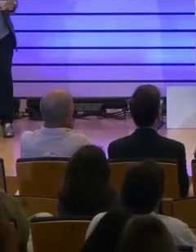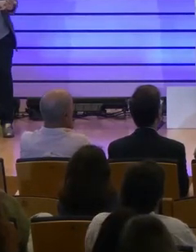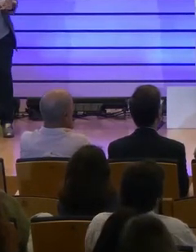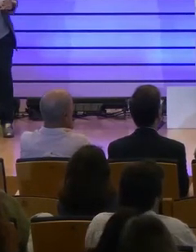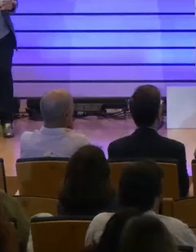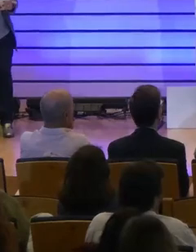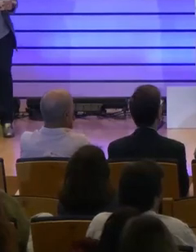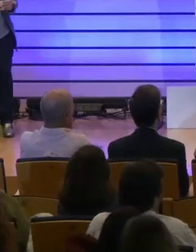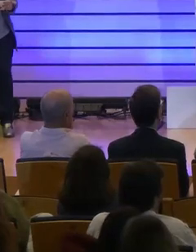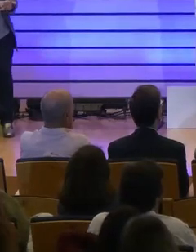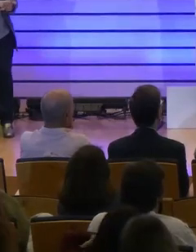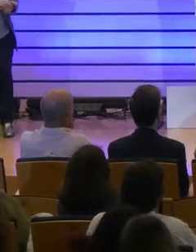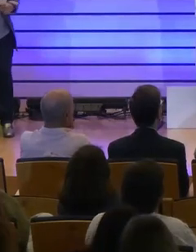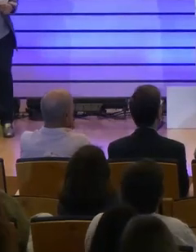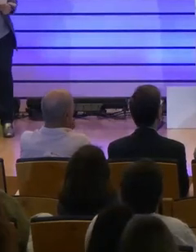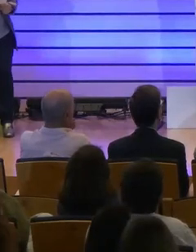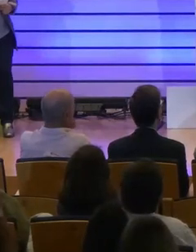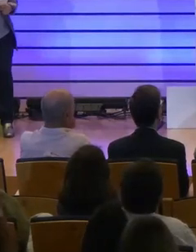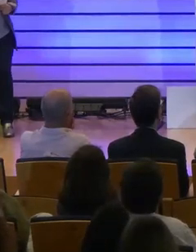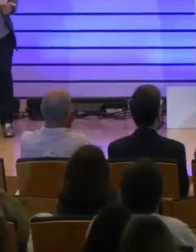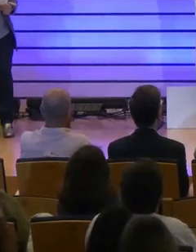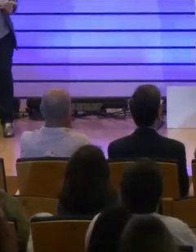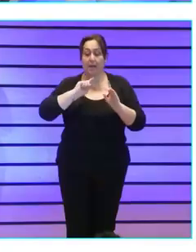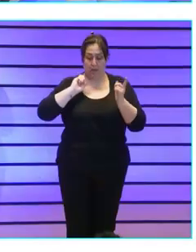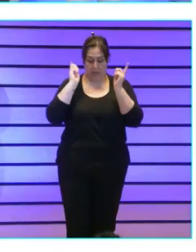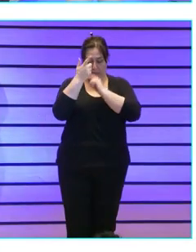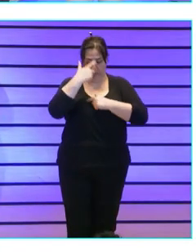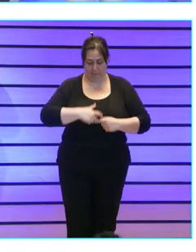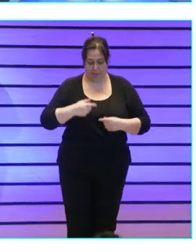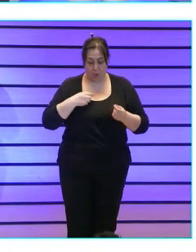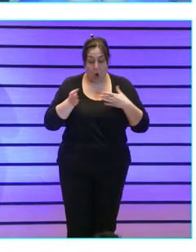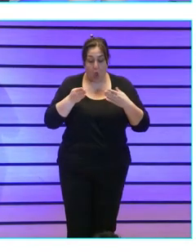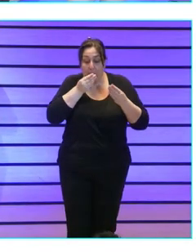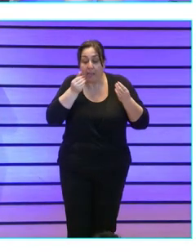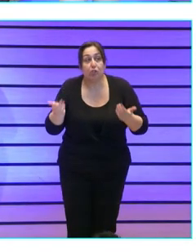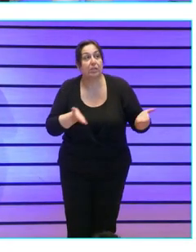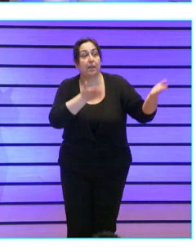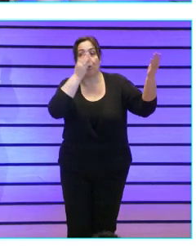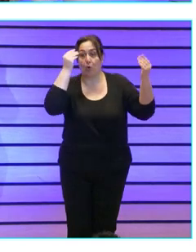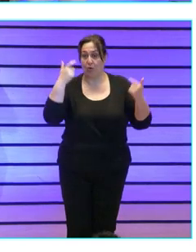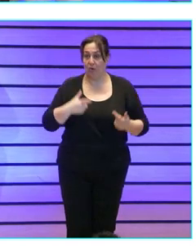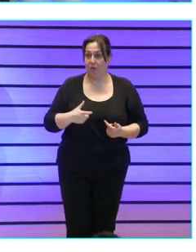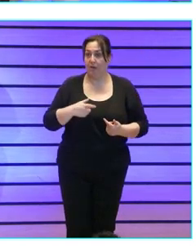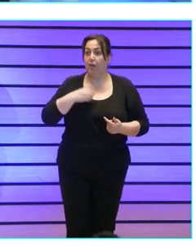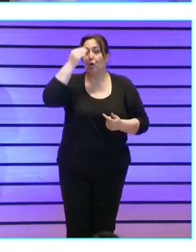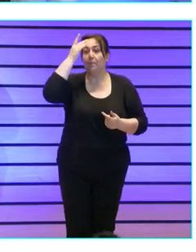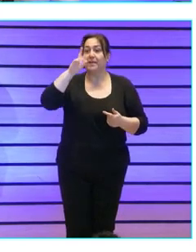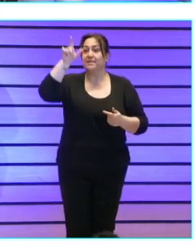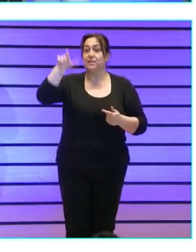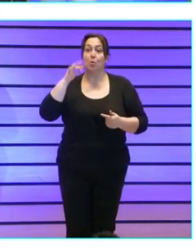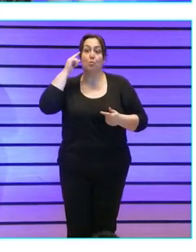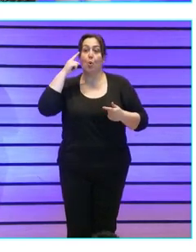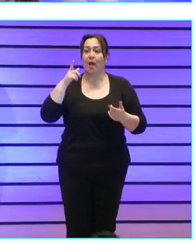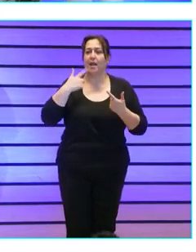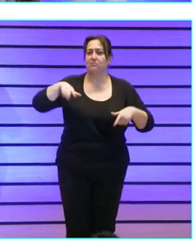que hemos titulado cómo evitar convertirnos en lo que el viento se llevó. Y que nadie se piense que ahora va a entrar Escarlao Taujara diciendo